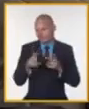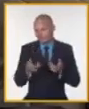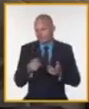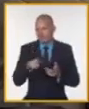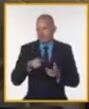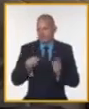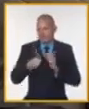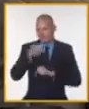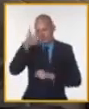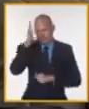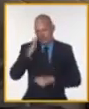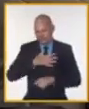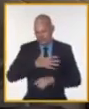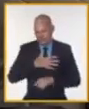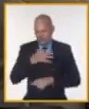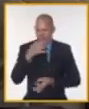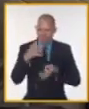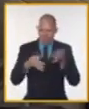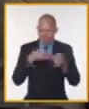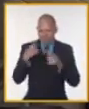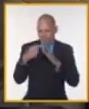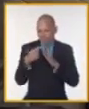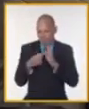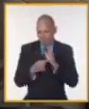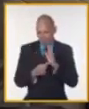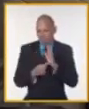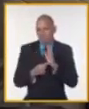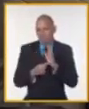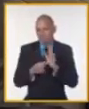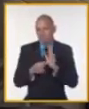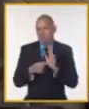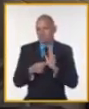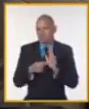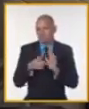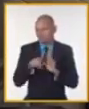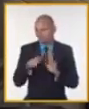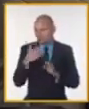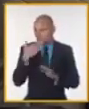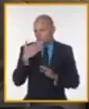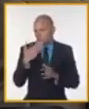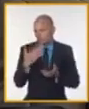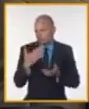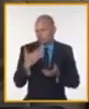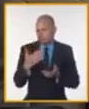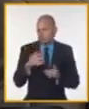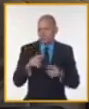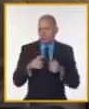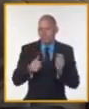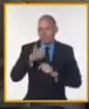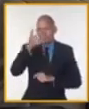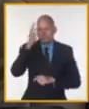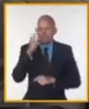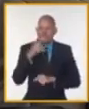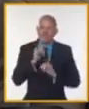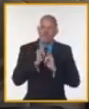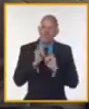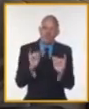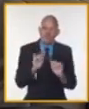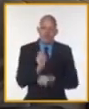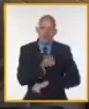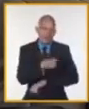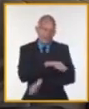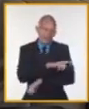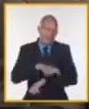impacto interesante y con un impacto cada vez más creciente en la manera en la que se derrumban, en la manera en la que se